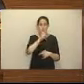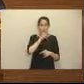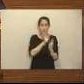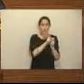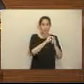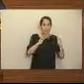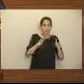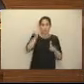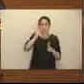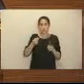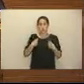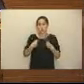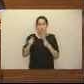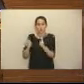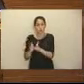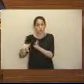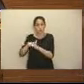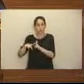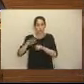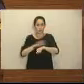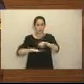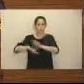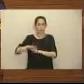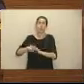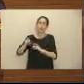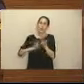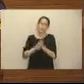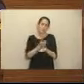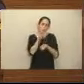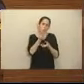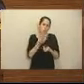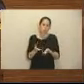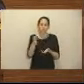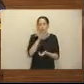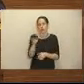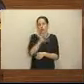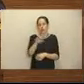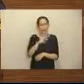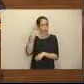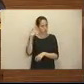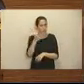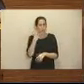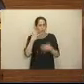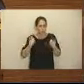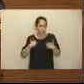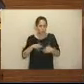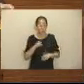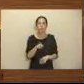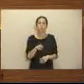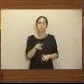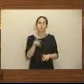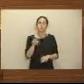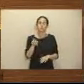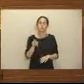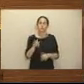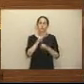una serie de datos absolutamente preocupantes que yo no voy a reiterar porque son de sobra conocidos. Y, aunque no realizó